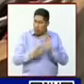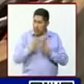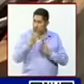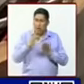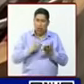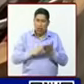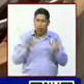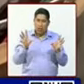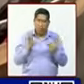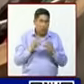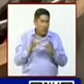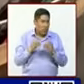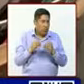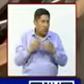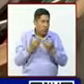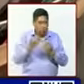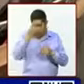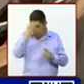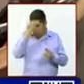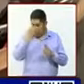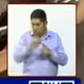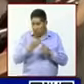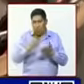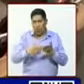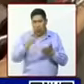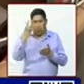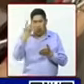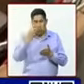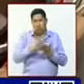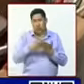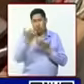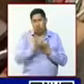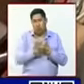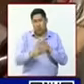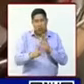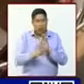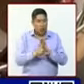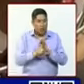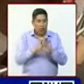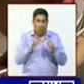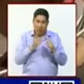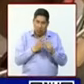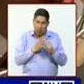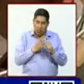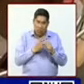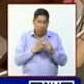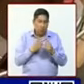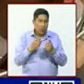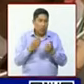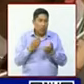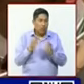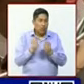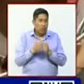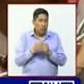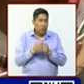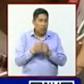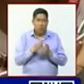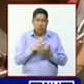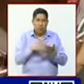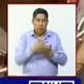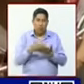esta sesión que tiene como objetivo aprobar dos proyectos de ley. El primero, que tiene que ver con el Presupuesto General del